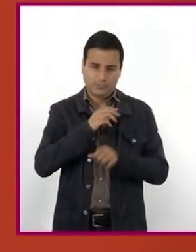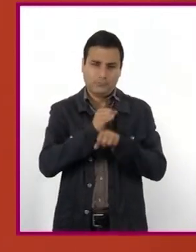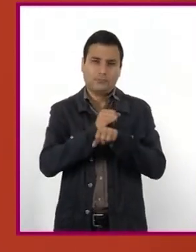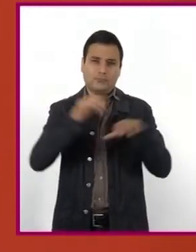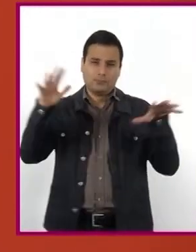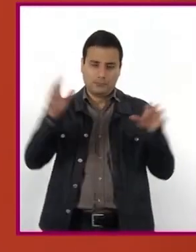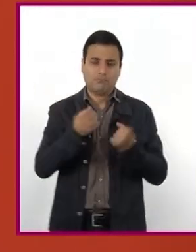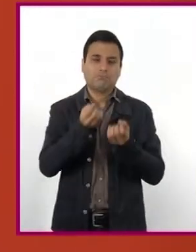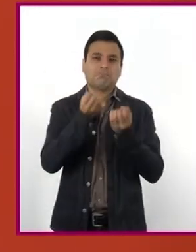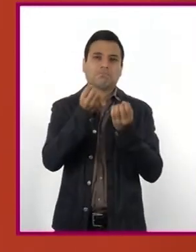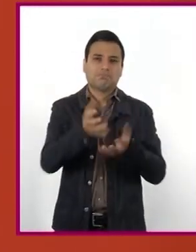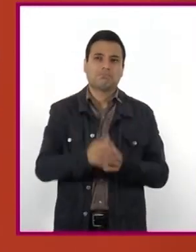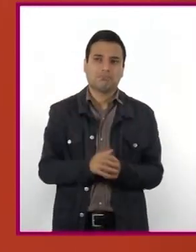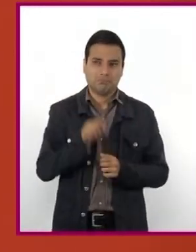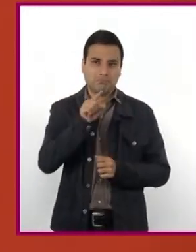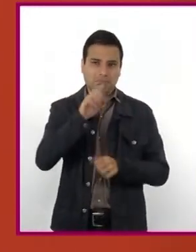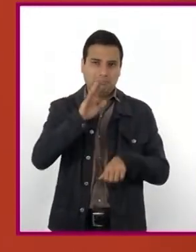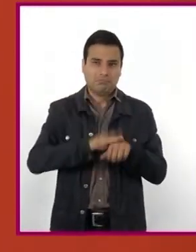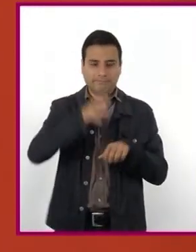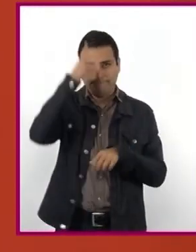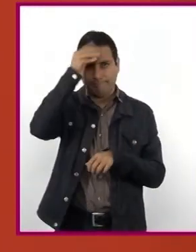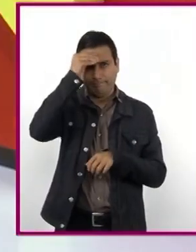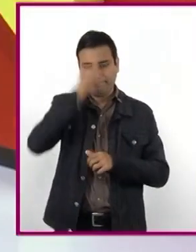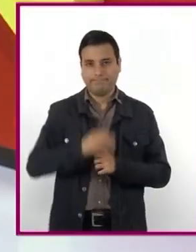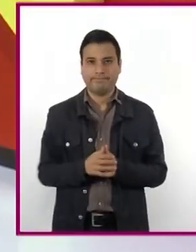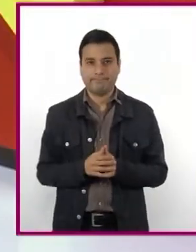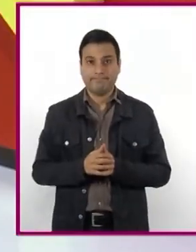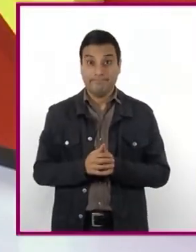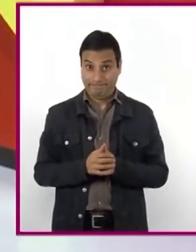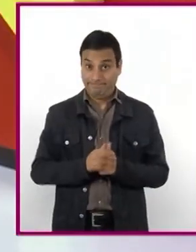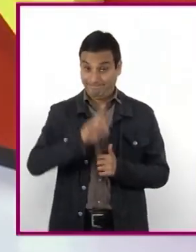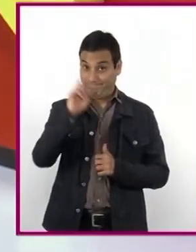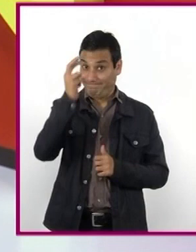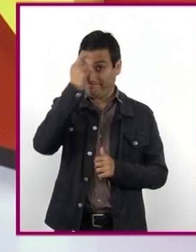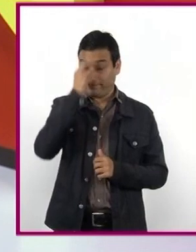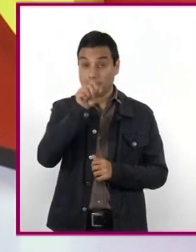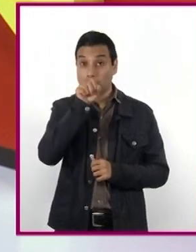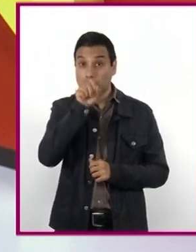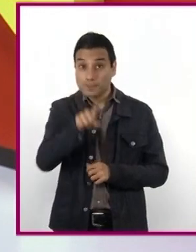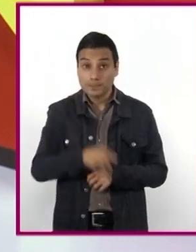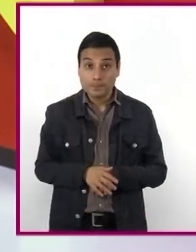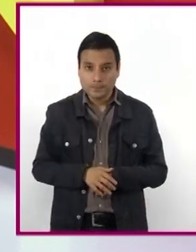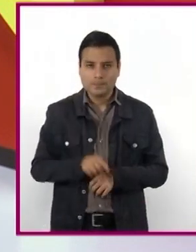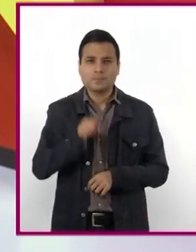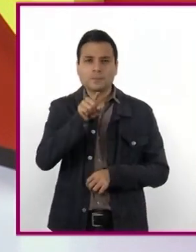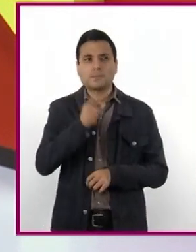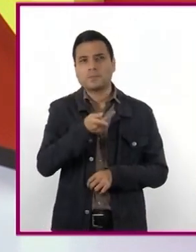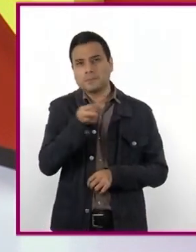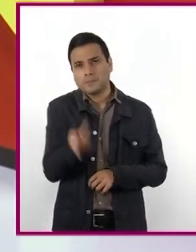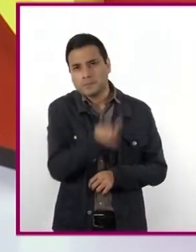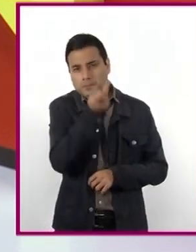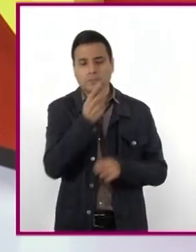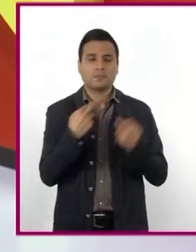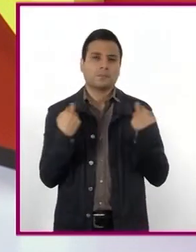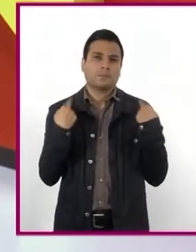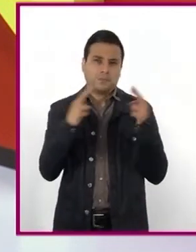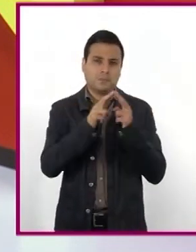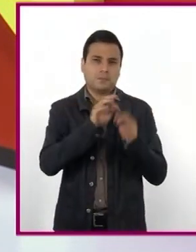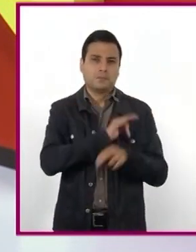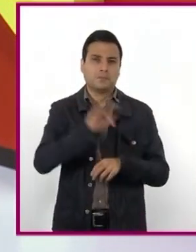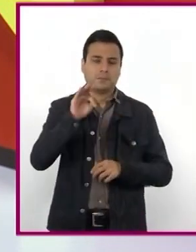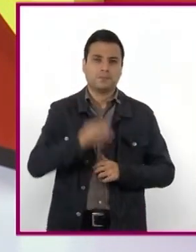les permitirá ampliar su conocimiento. No olviden que también pueden preguntar y apoyarse de su maestra o